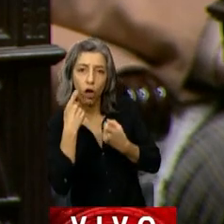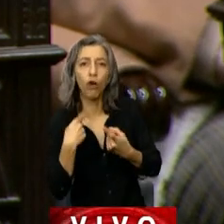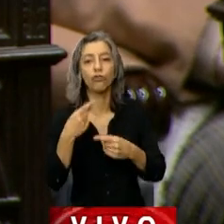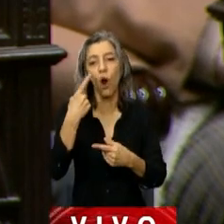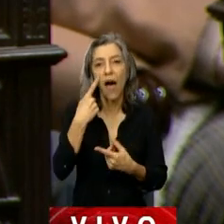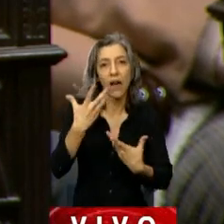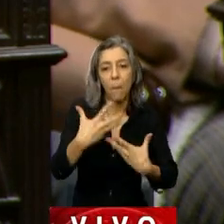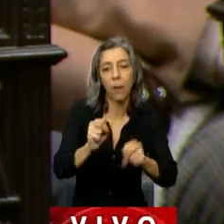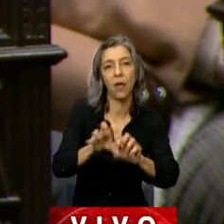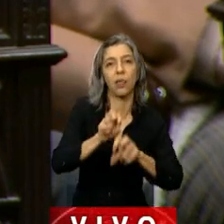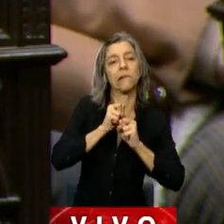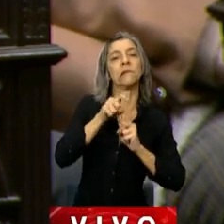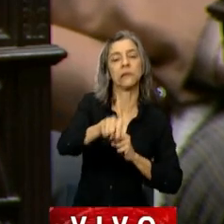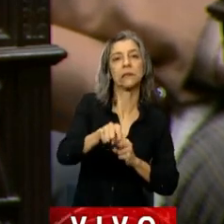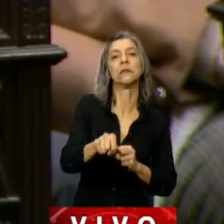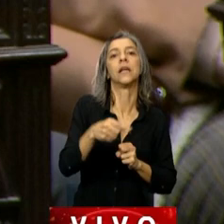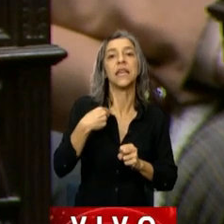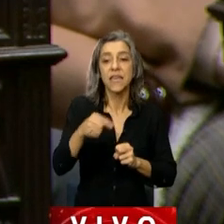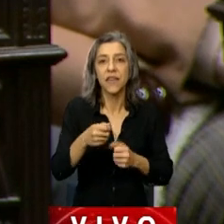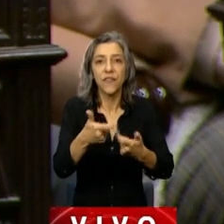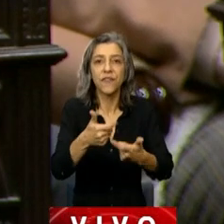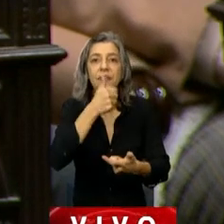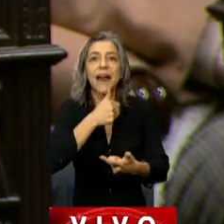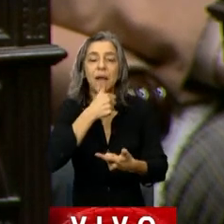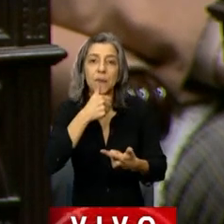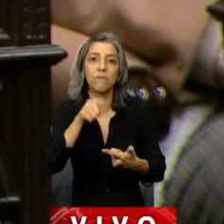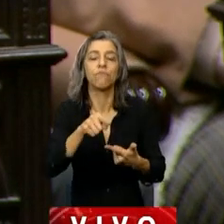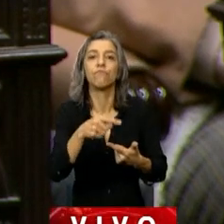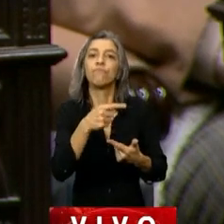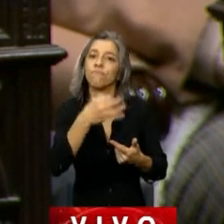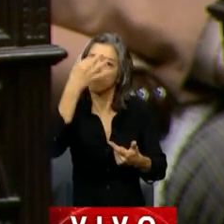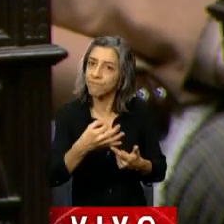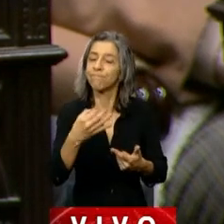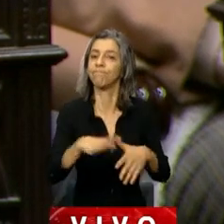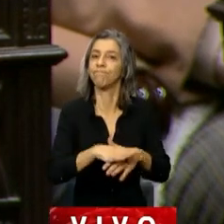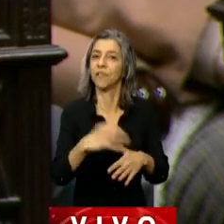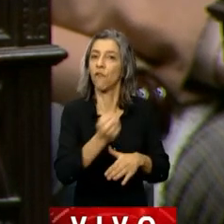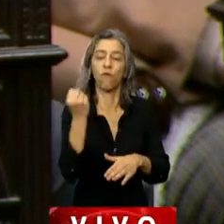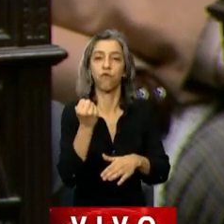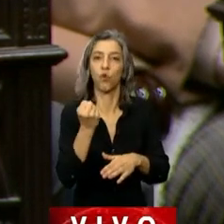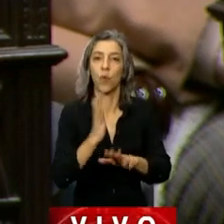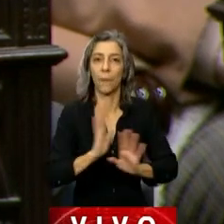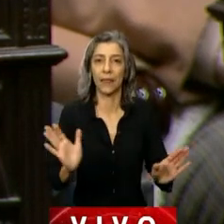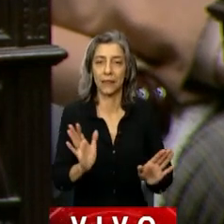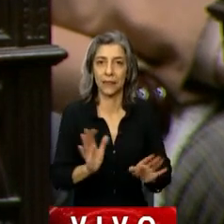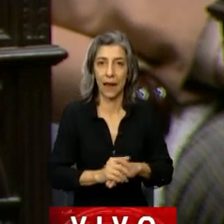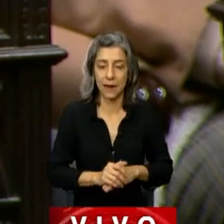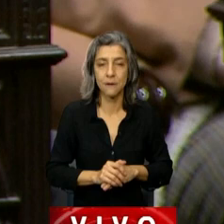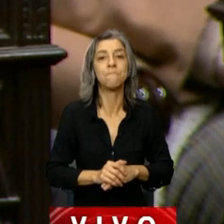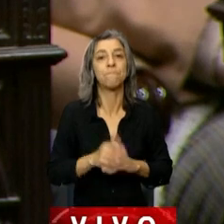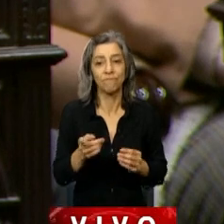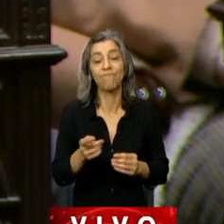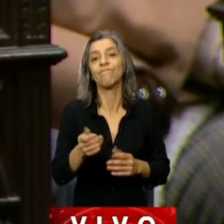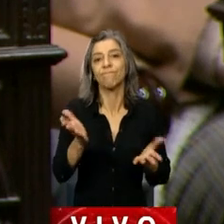detección y el uso racional de los antimicrobianos. Esto ha logrado disminuir el